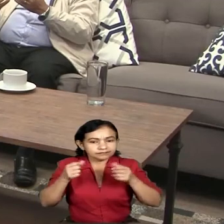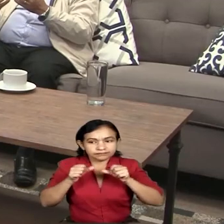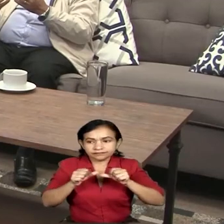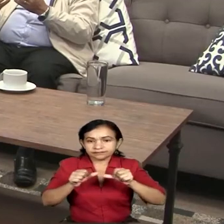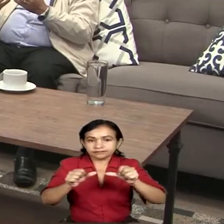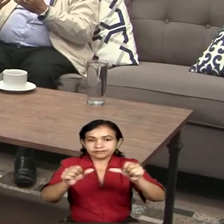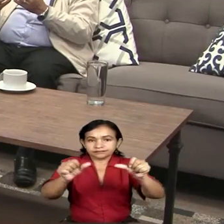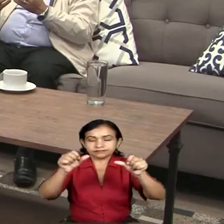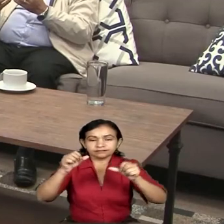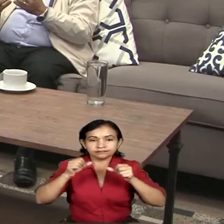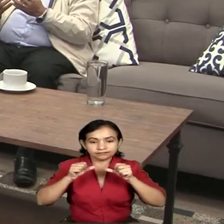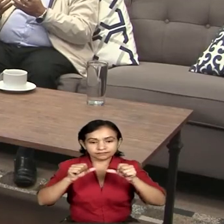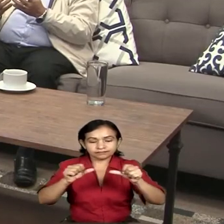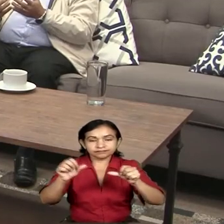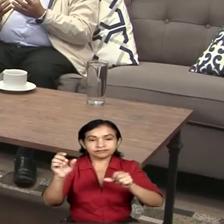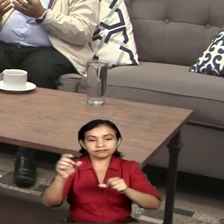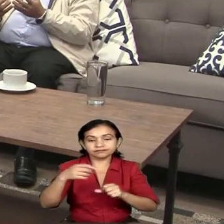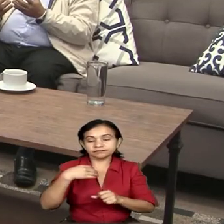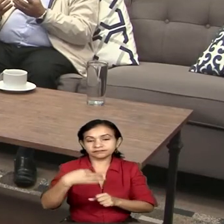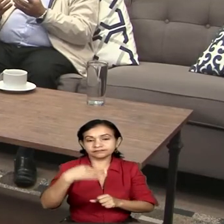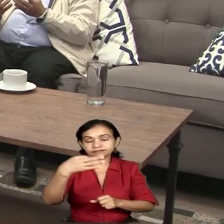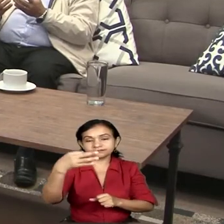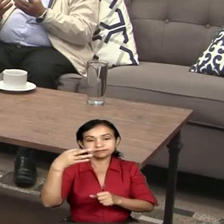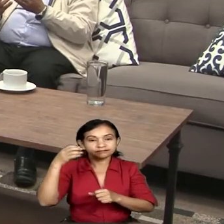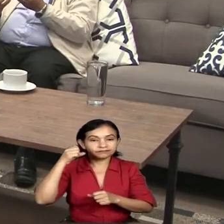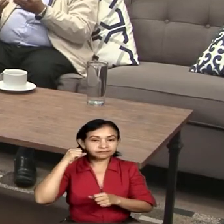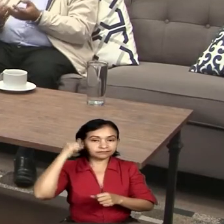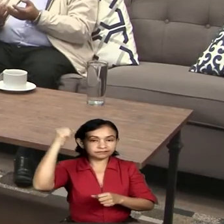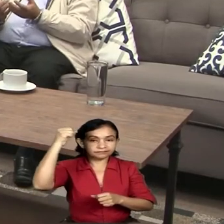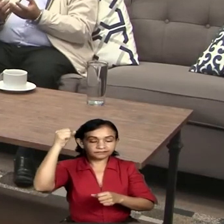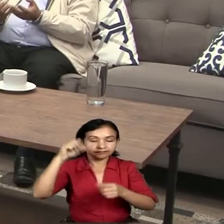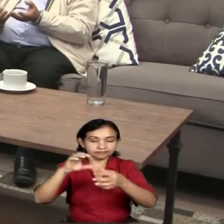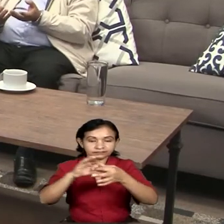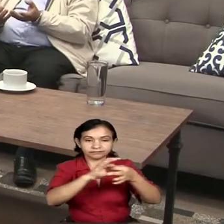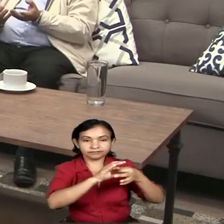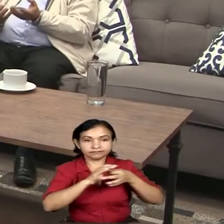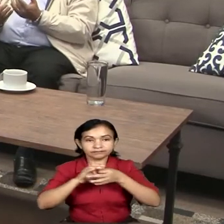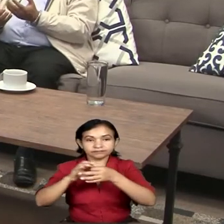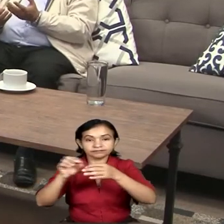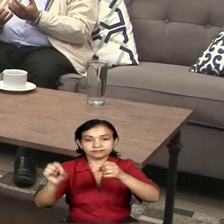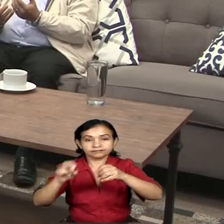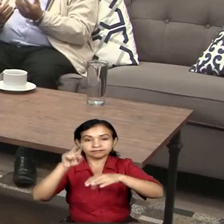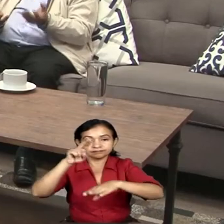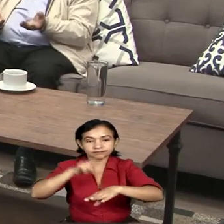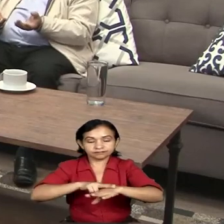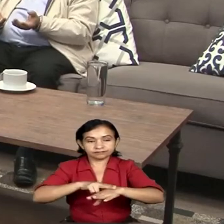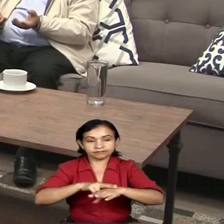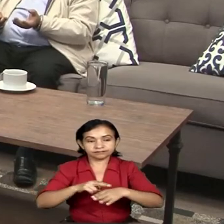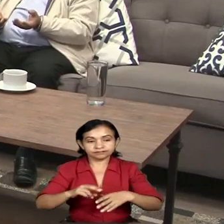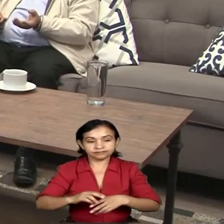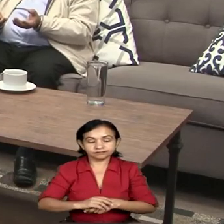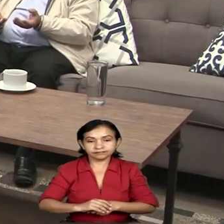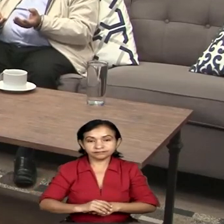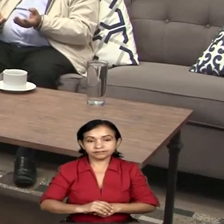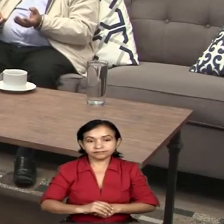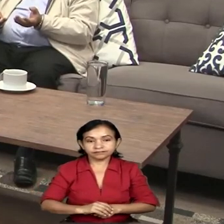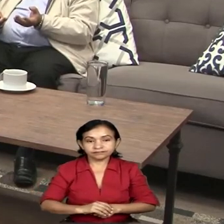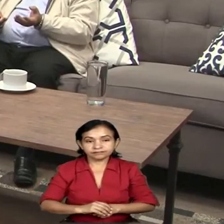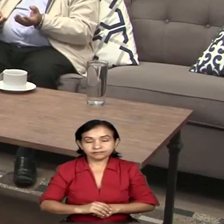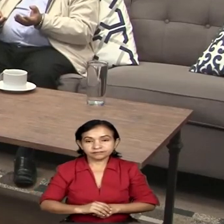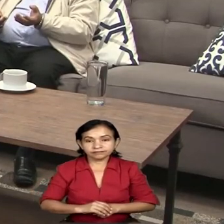avanzar hacia un triunfo de unidad nacional como el que tenemos en el gobierno de Ortega.